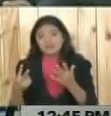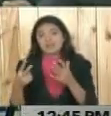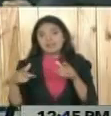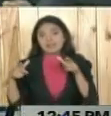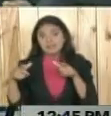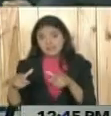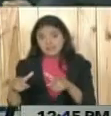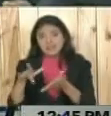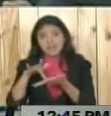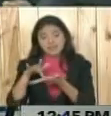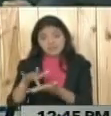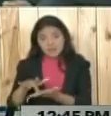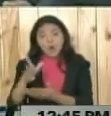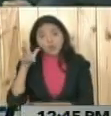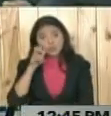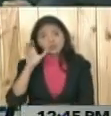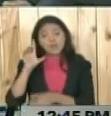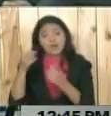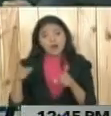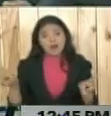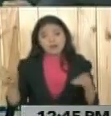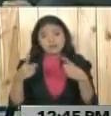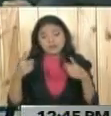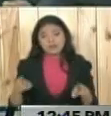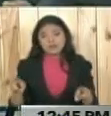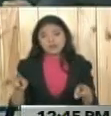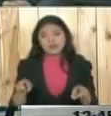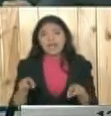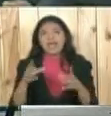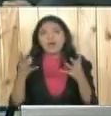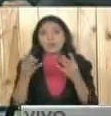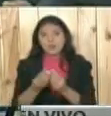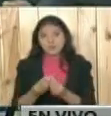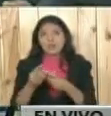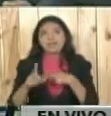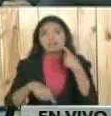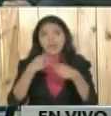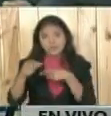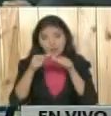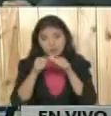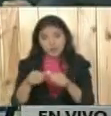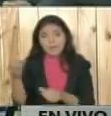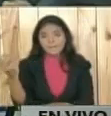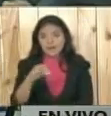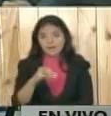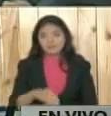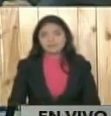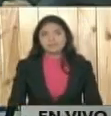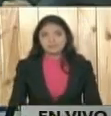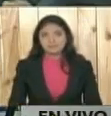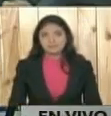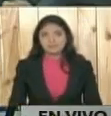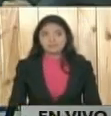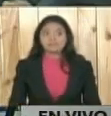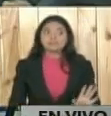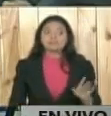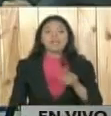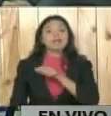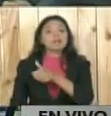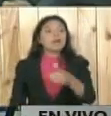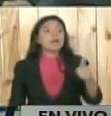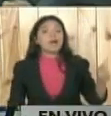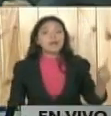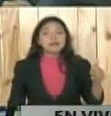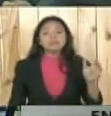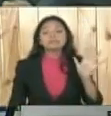señor presidente, escuchamos unos temas, como se llaman, Ellos se juntan, y al regreso seguimos con mucho más. Bueno, que cada quien saque su propia conclusión